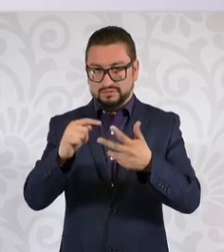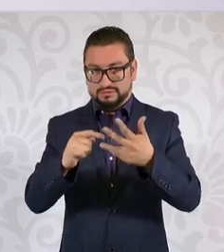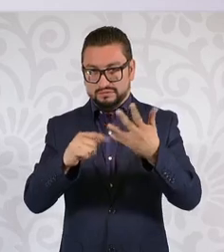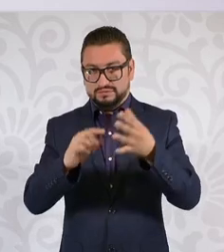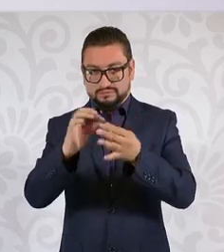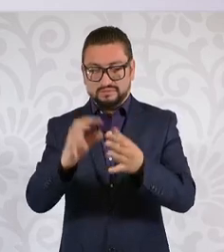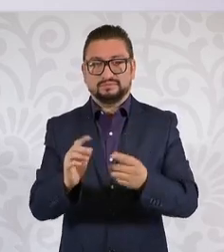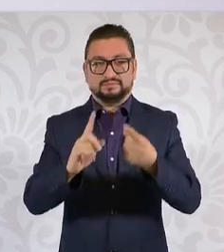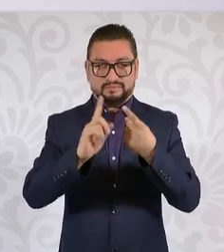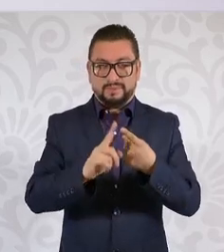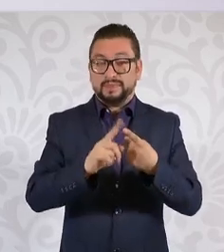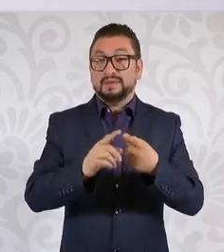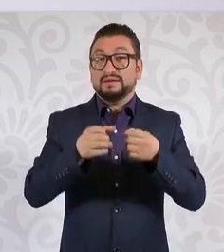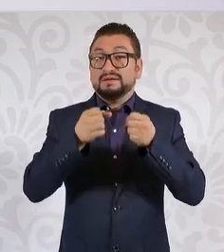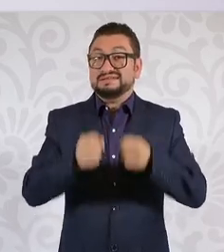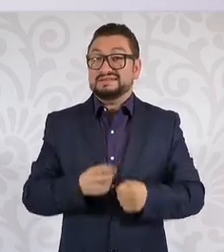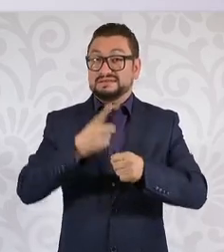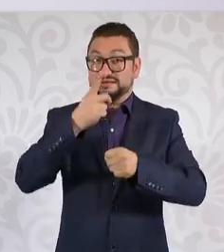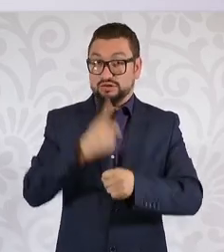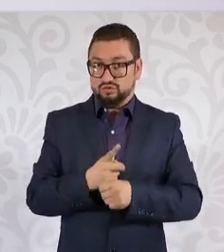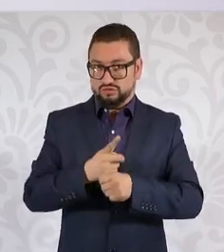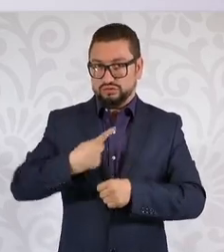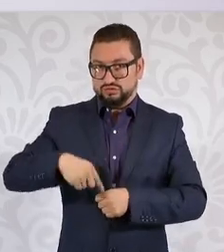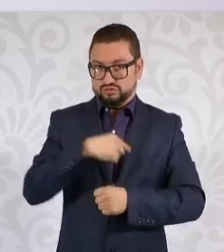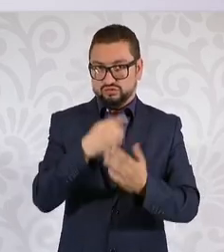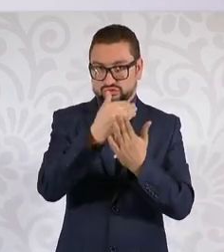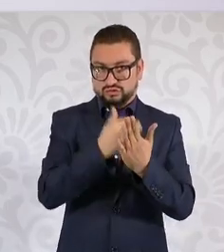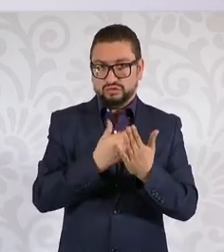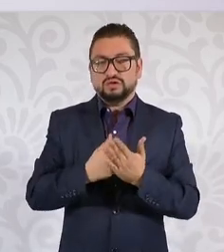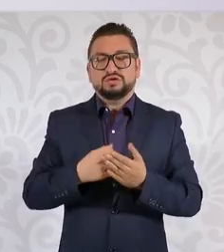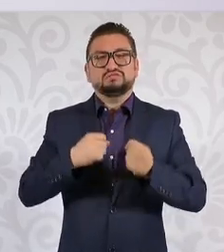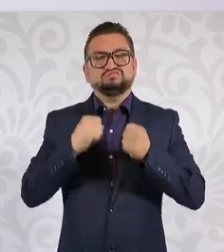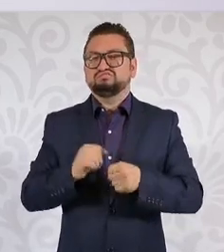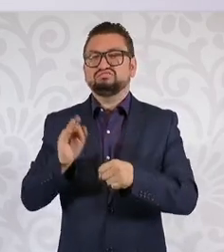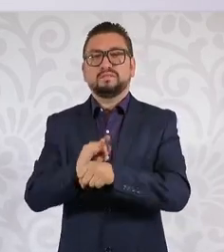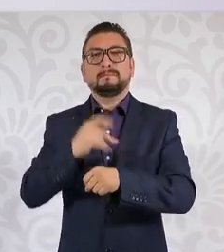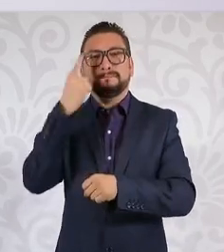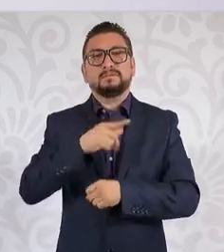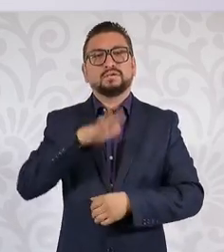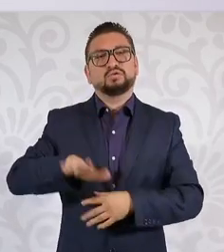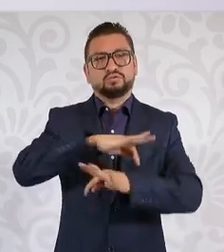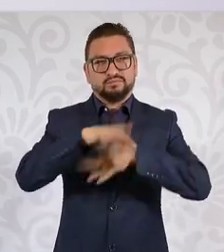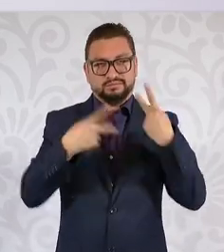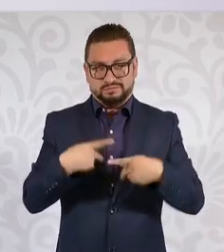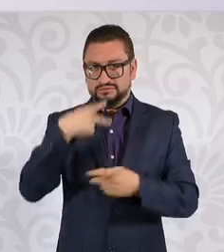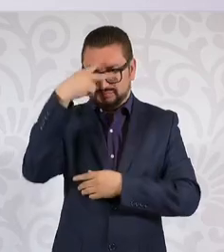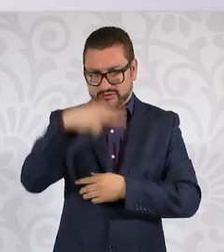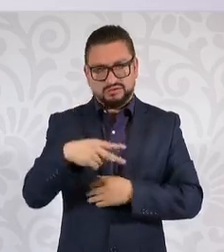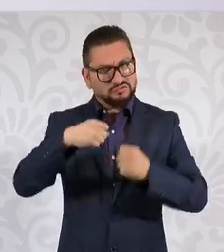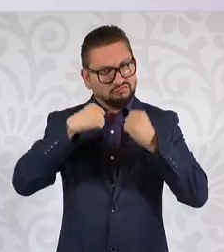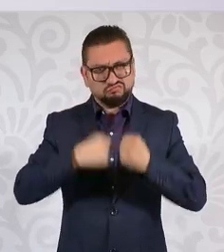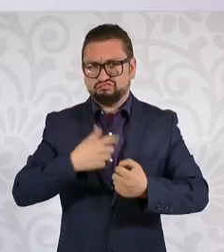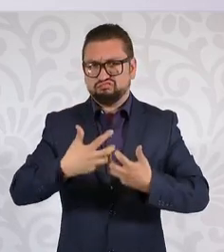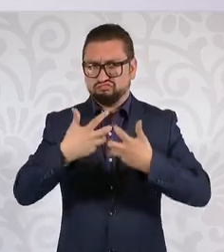La estrategia de seguridad va a funcionar. Esto es para el pueblo, para la gente. Va a funcionar.